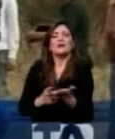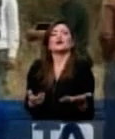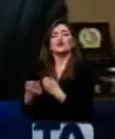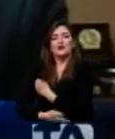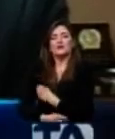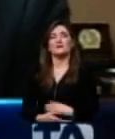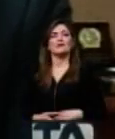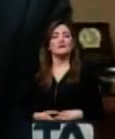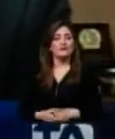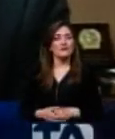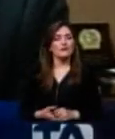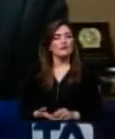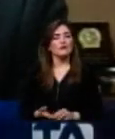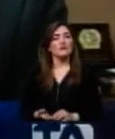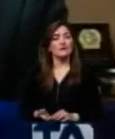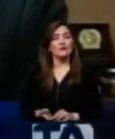sentencia